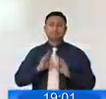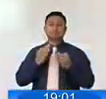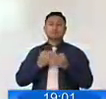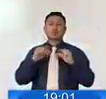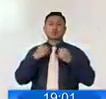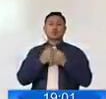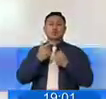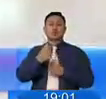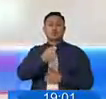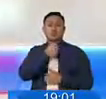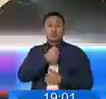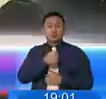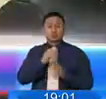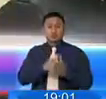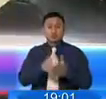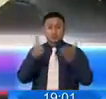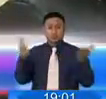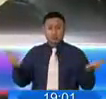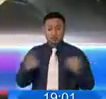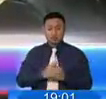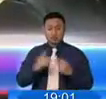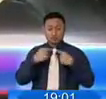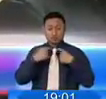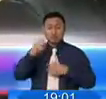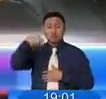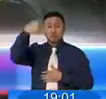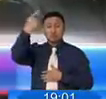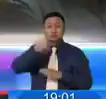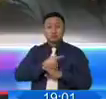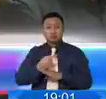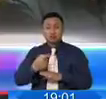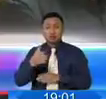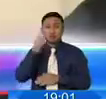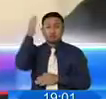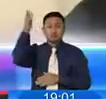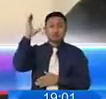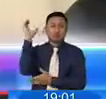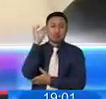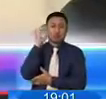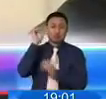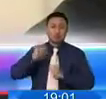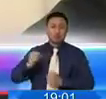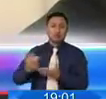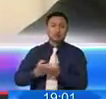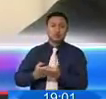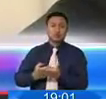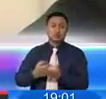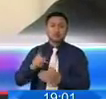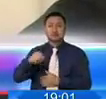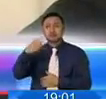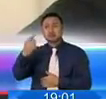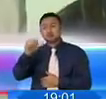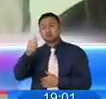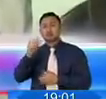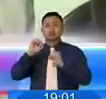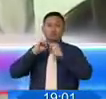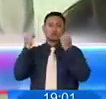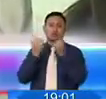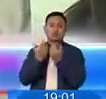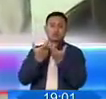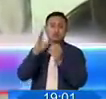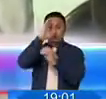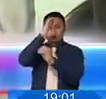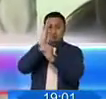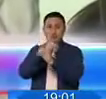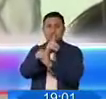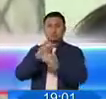grupo periodístico de Diario El Comercio anunciaron que viajarán la próxima semana a Colombia para reuniones con medios de otros organismos con el objetivo